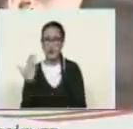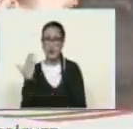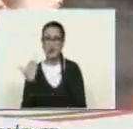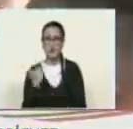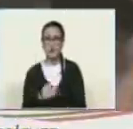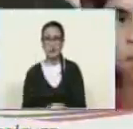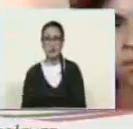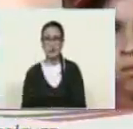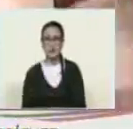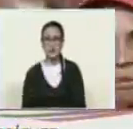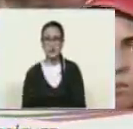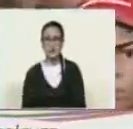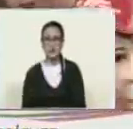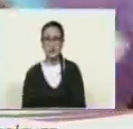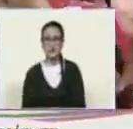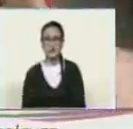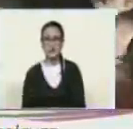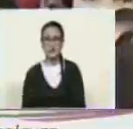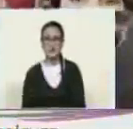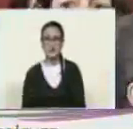con el señor oligarca